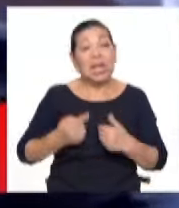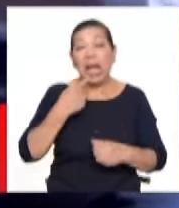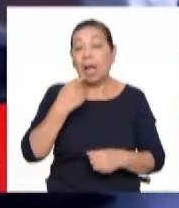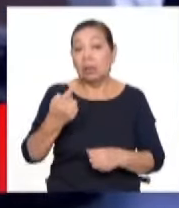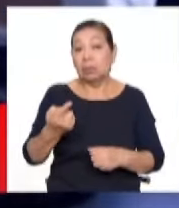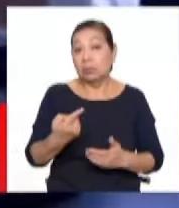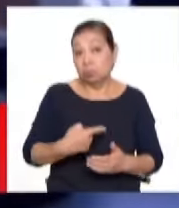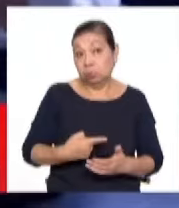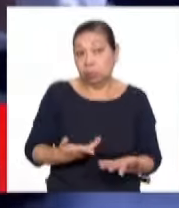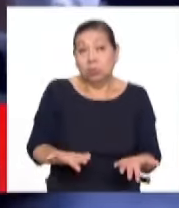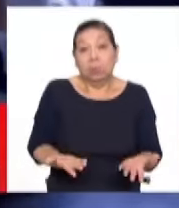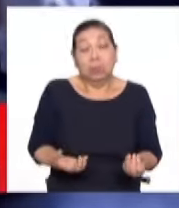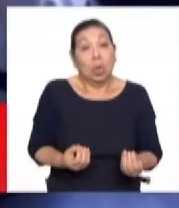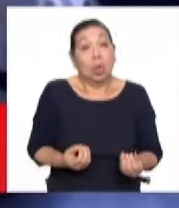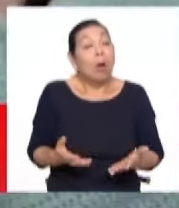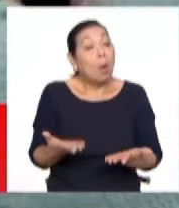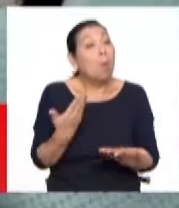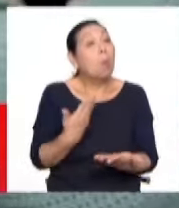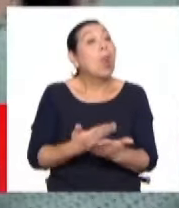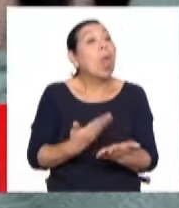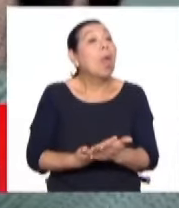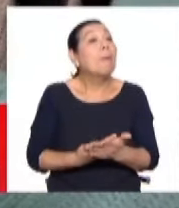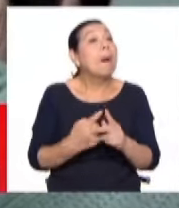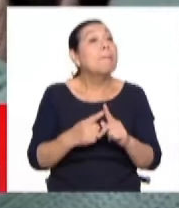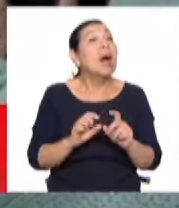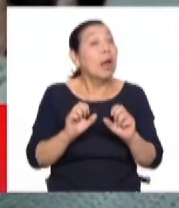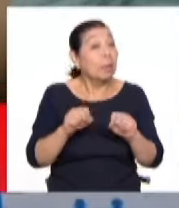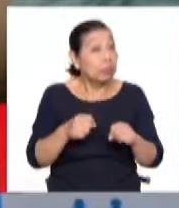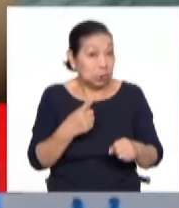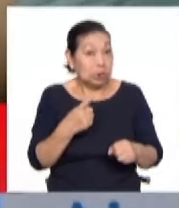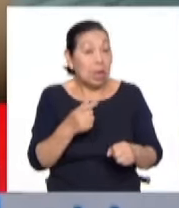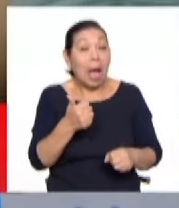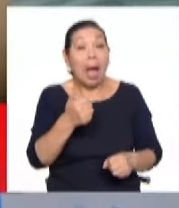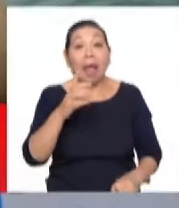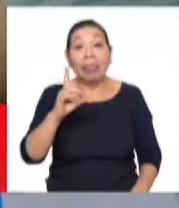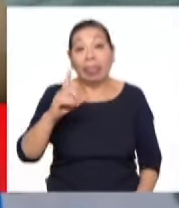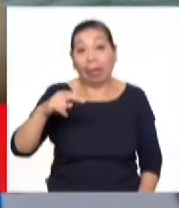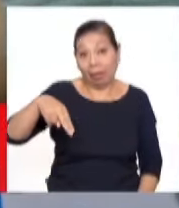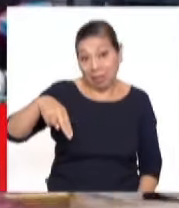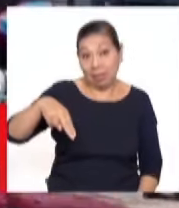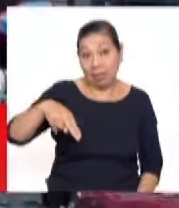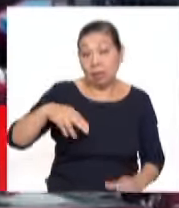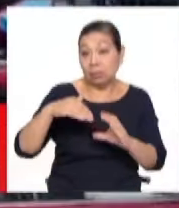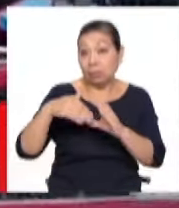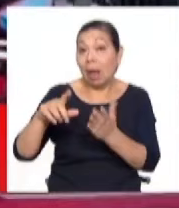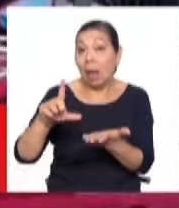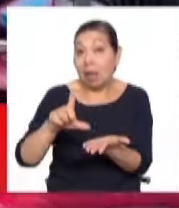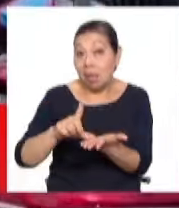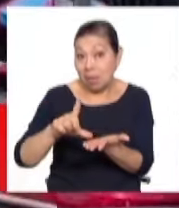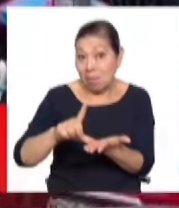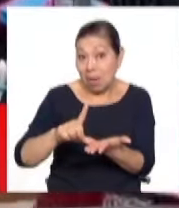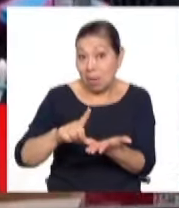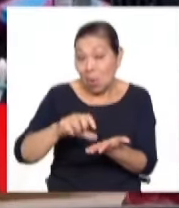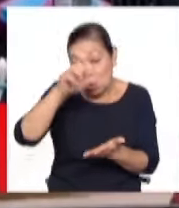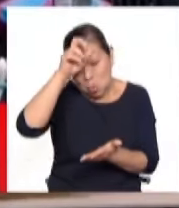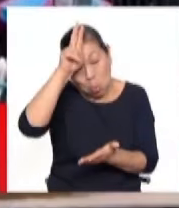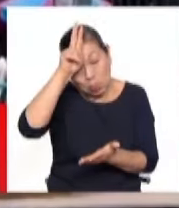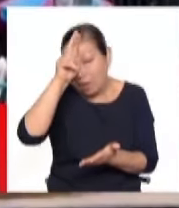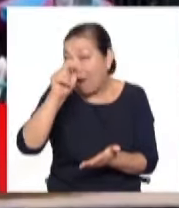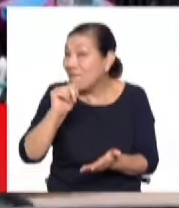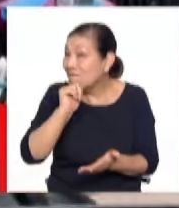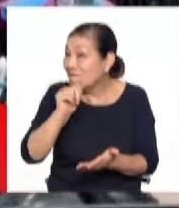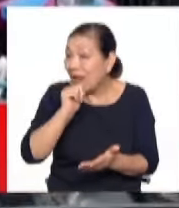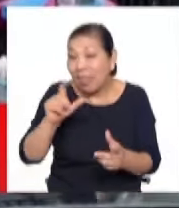acusaciones de inmediato tomaron pruebas para determinar el ADN y las enviaron a Lima ya que Cuzco